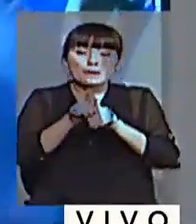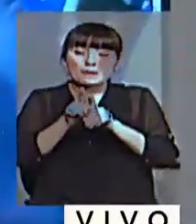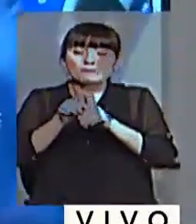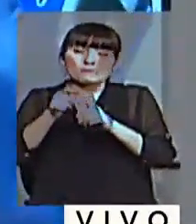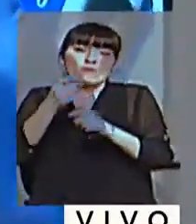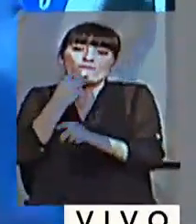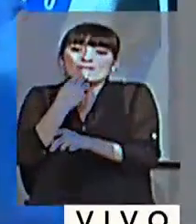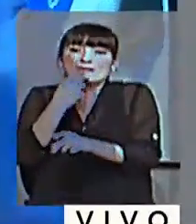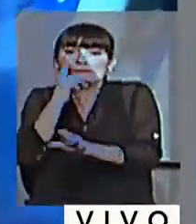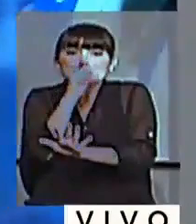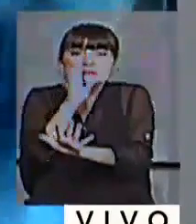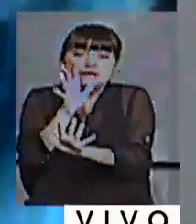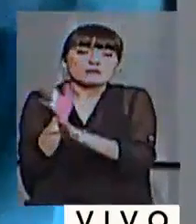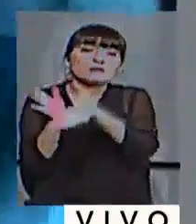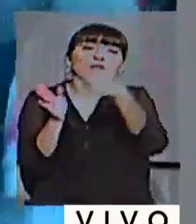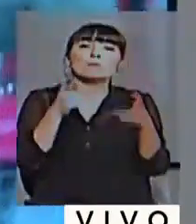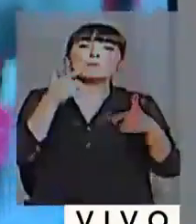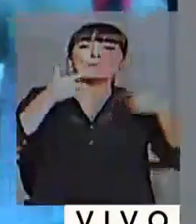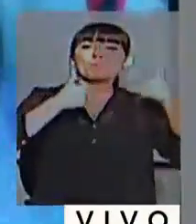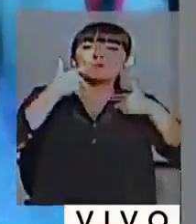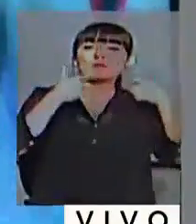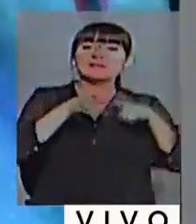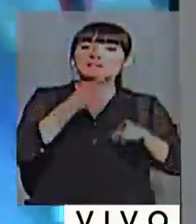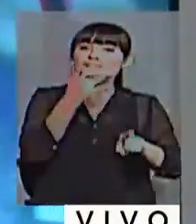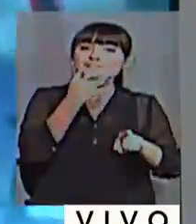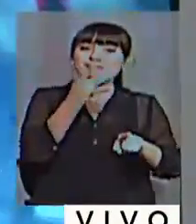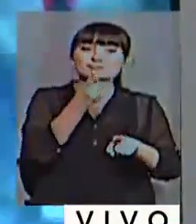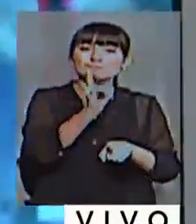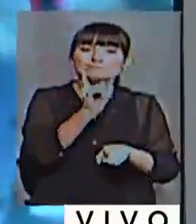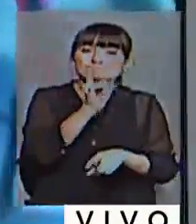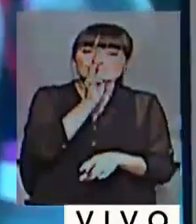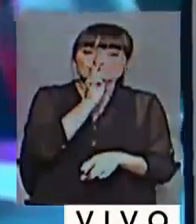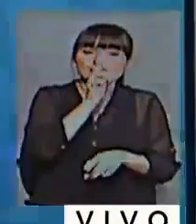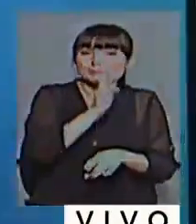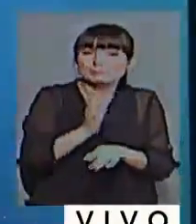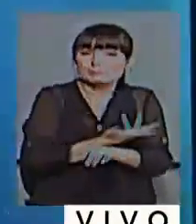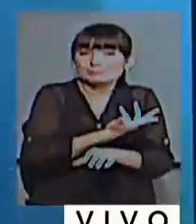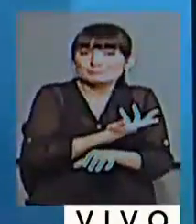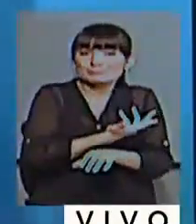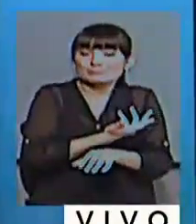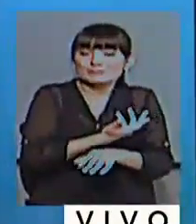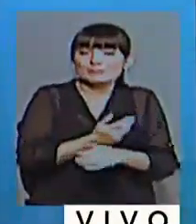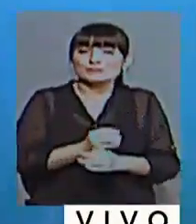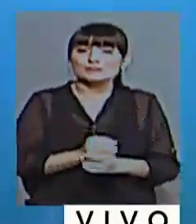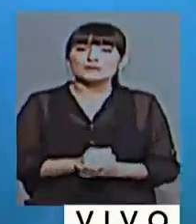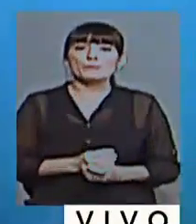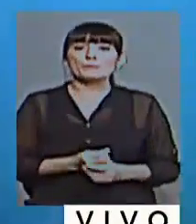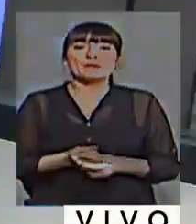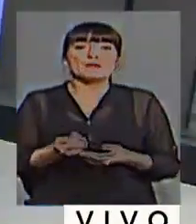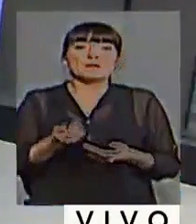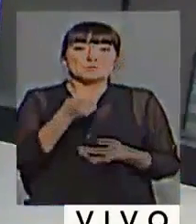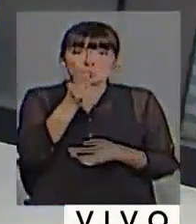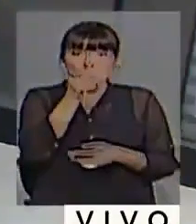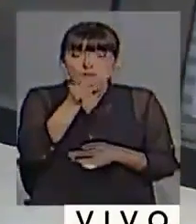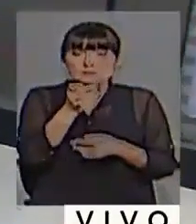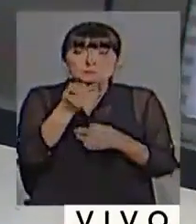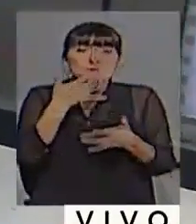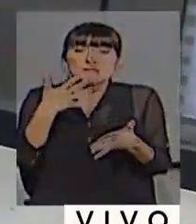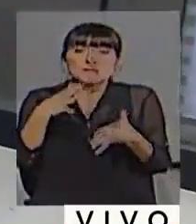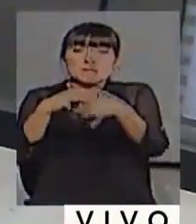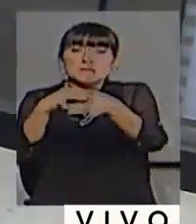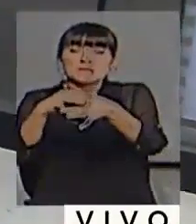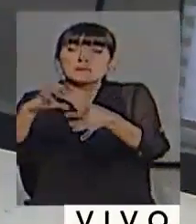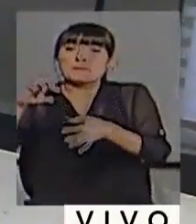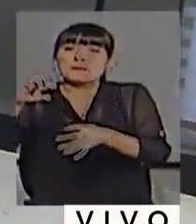política eso sencillamente no resulta. ¿Cómo? Usted dice por el matrimonio PC-DC,